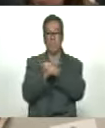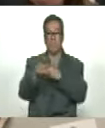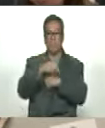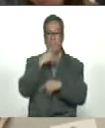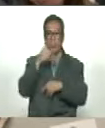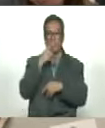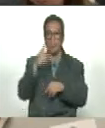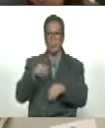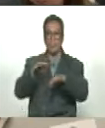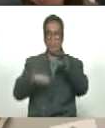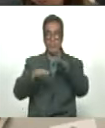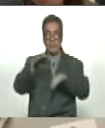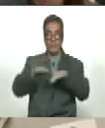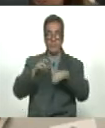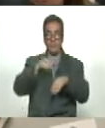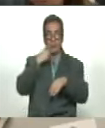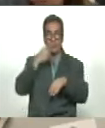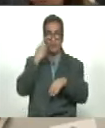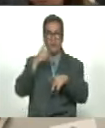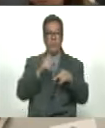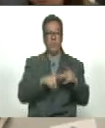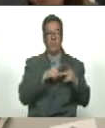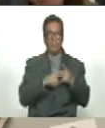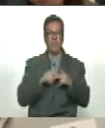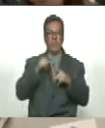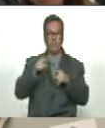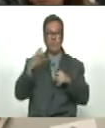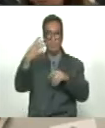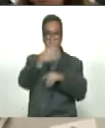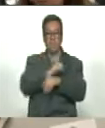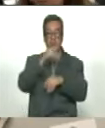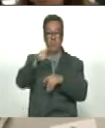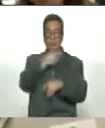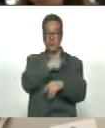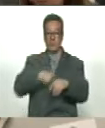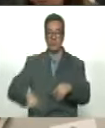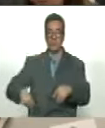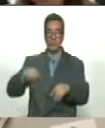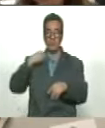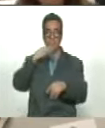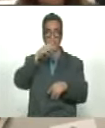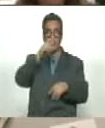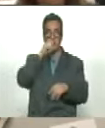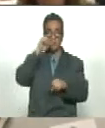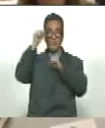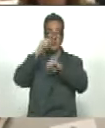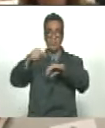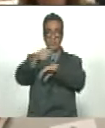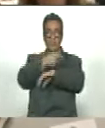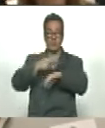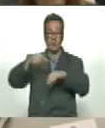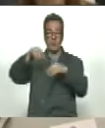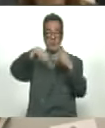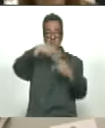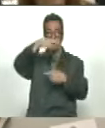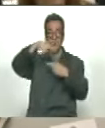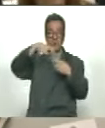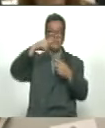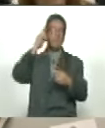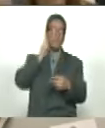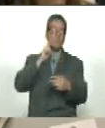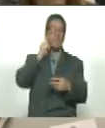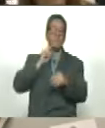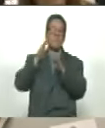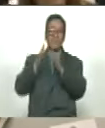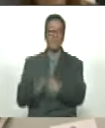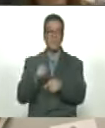políticos y la estabilidad política que ha logrado aquí el presidente Maduro y el gobierno bolivariano han tenido